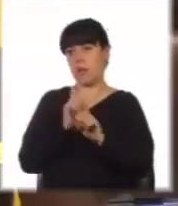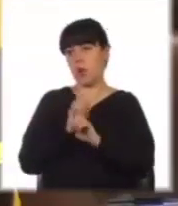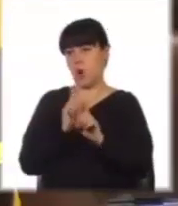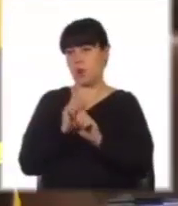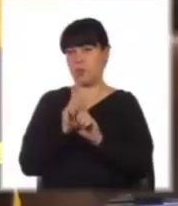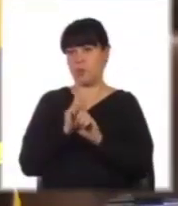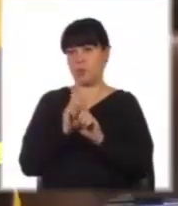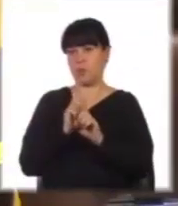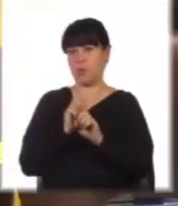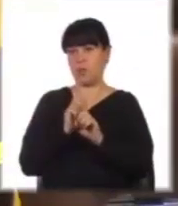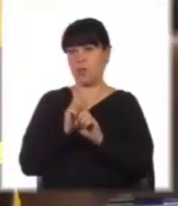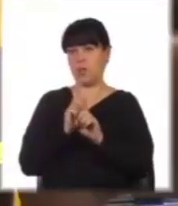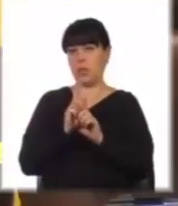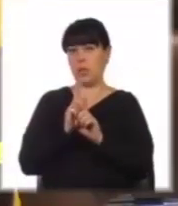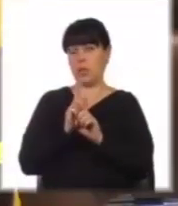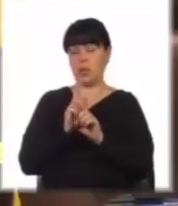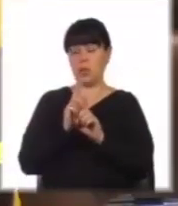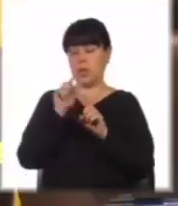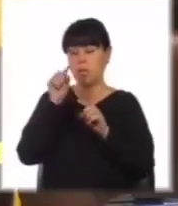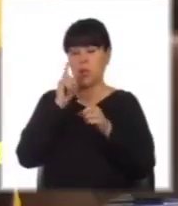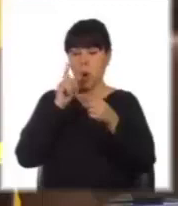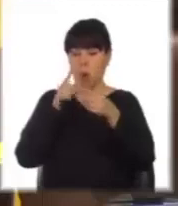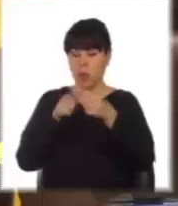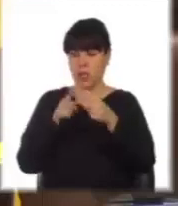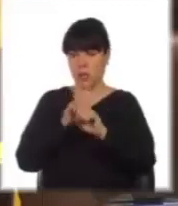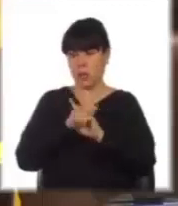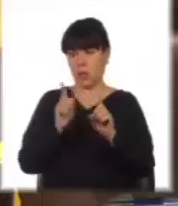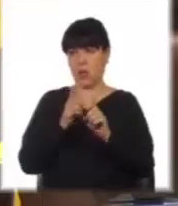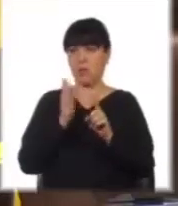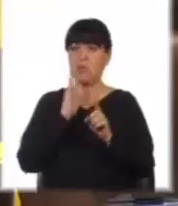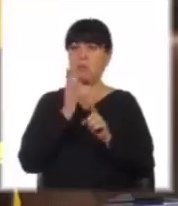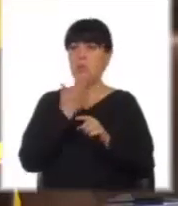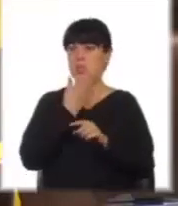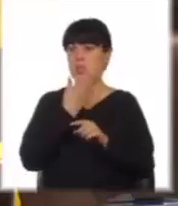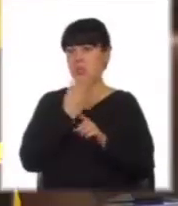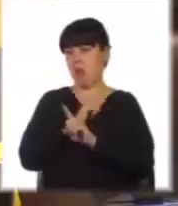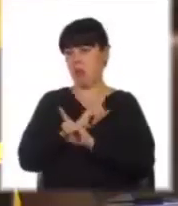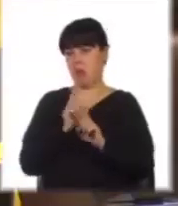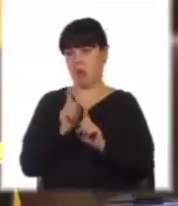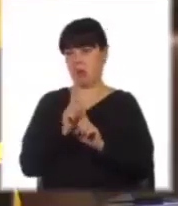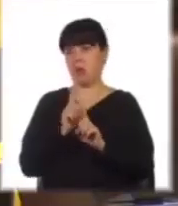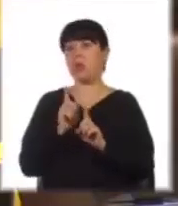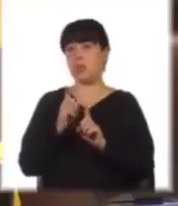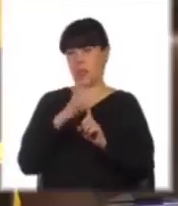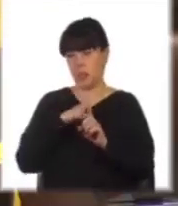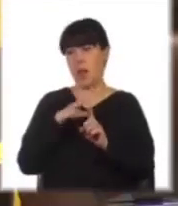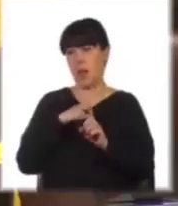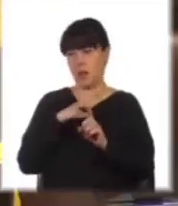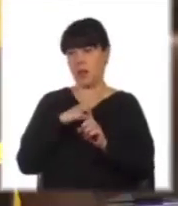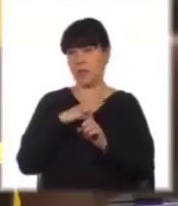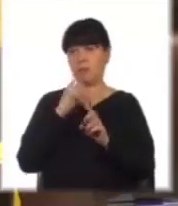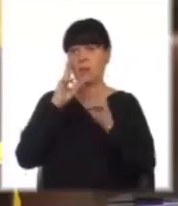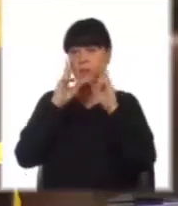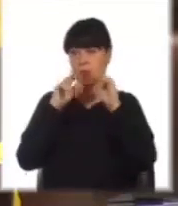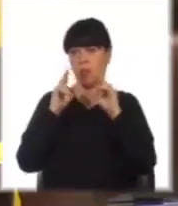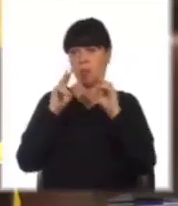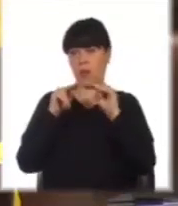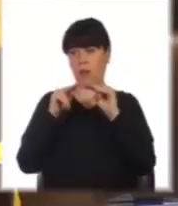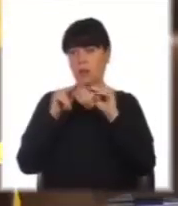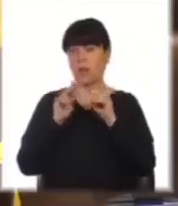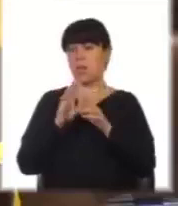No decidimos recorrer ese camino de la hipocresía que a veces se da y que a veces se botan con los